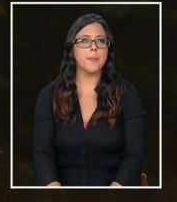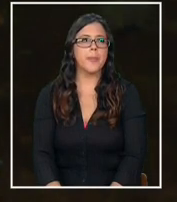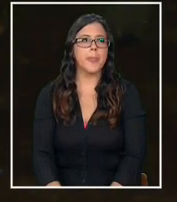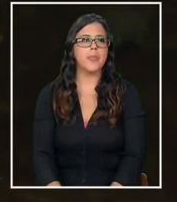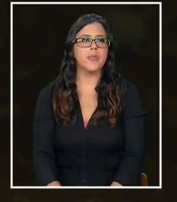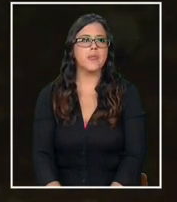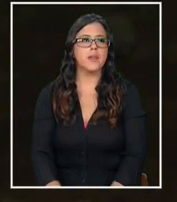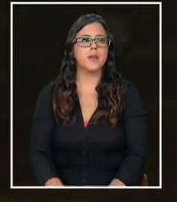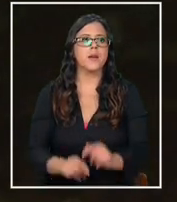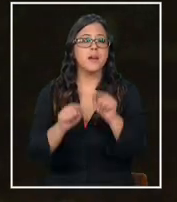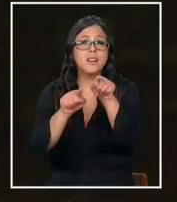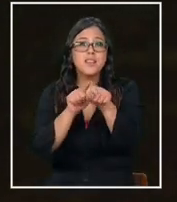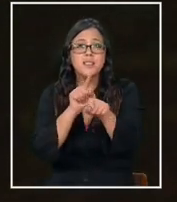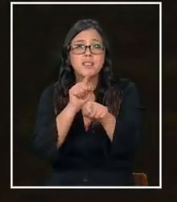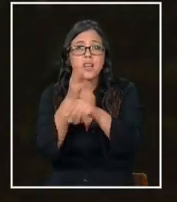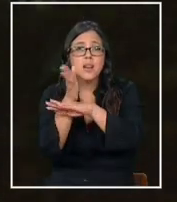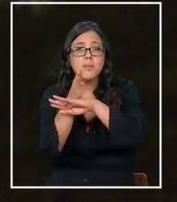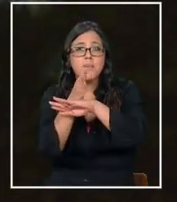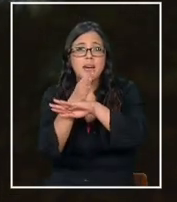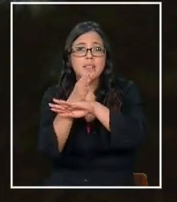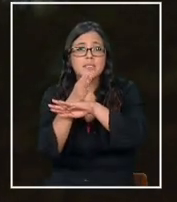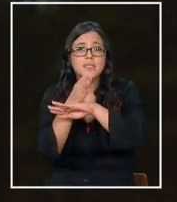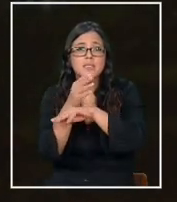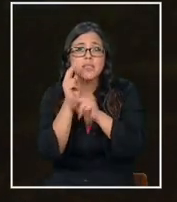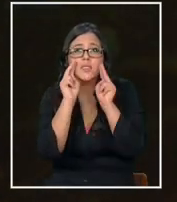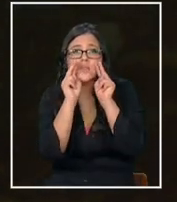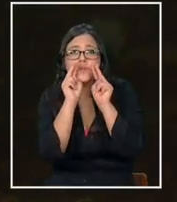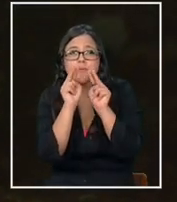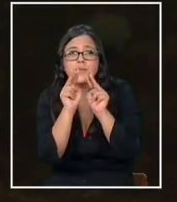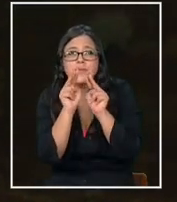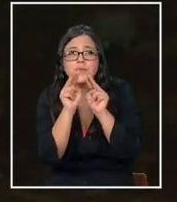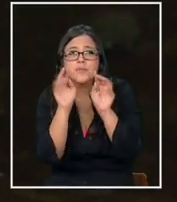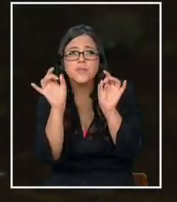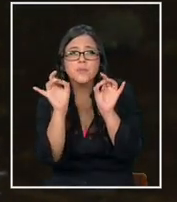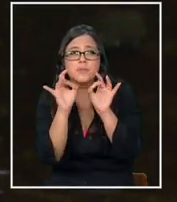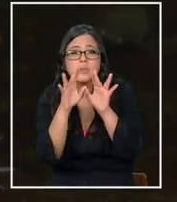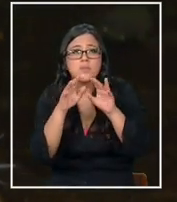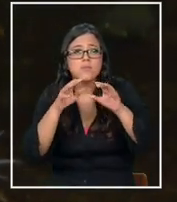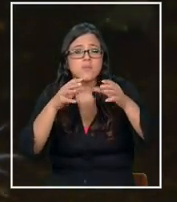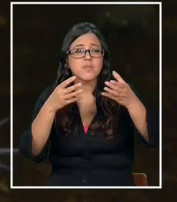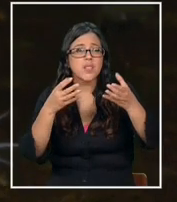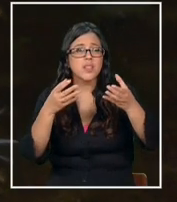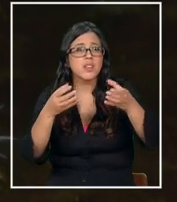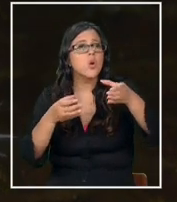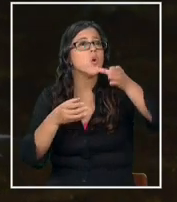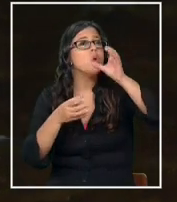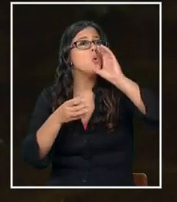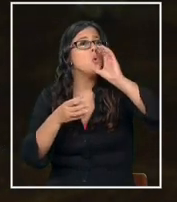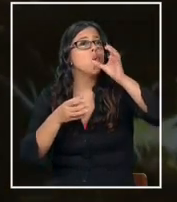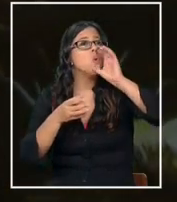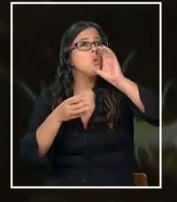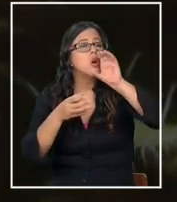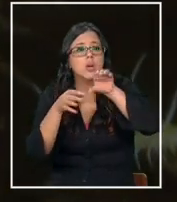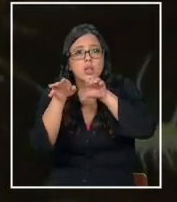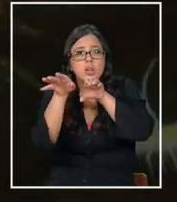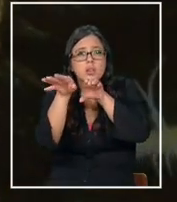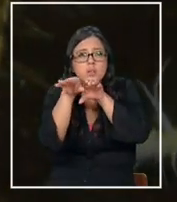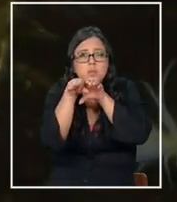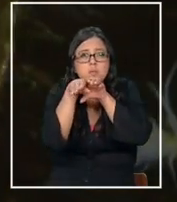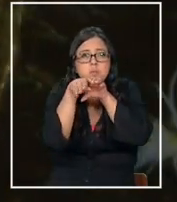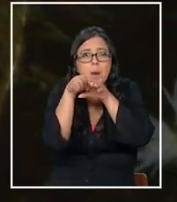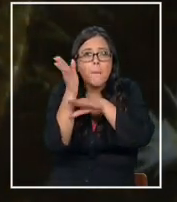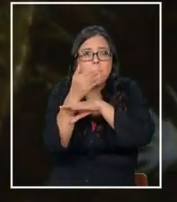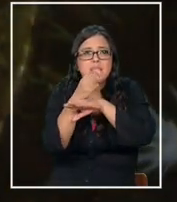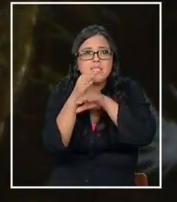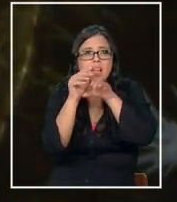El trombollito robusto es un pez observador. Pareciera haber encontrado en esta lata un escondite. La